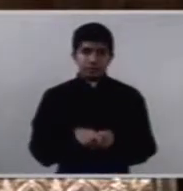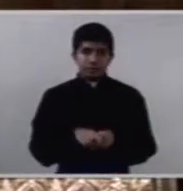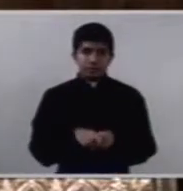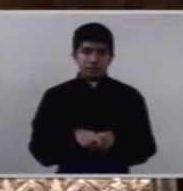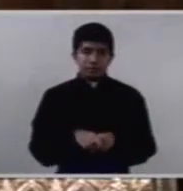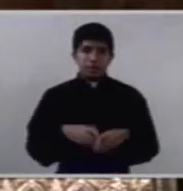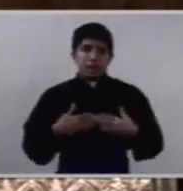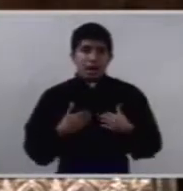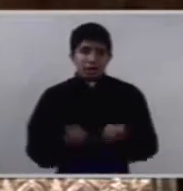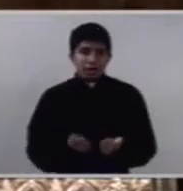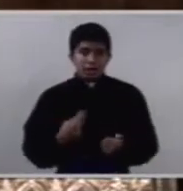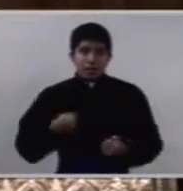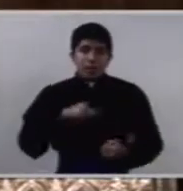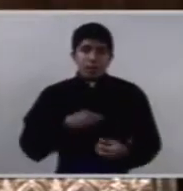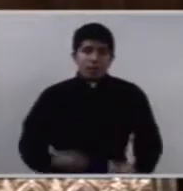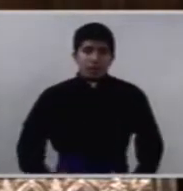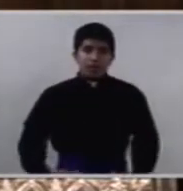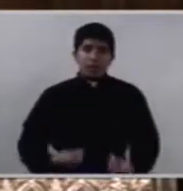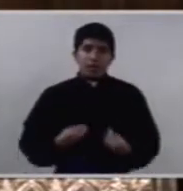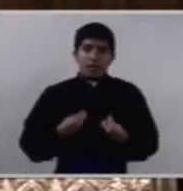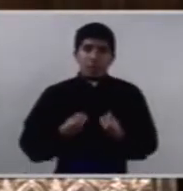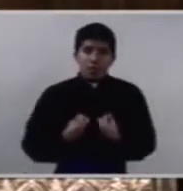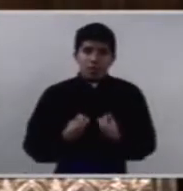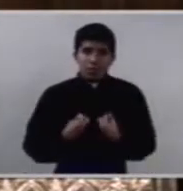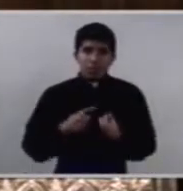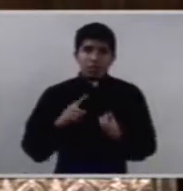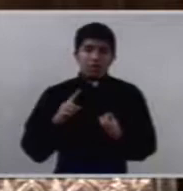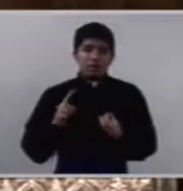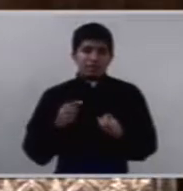entender que nuestra vida es breve,